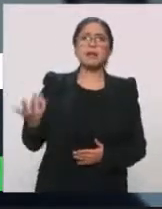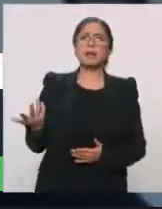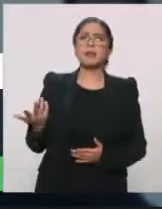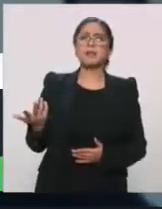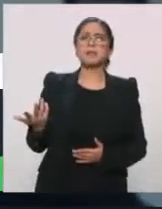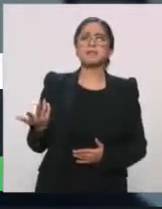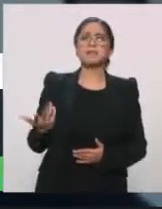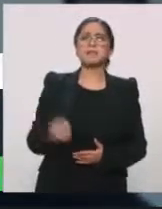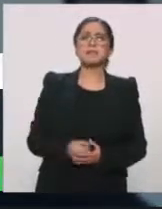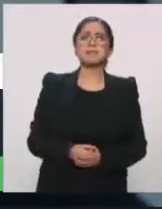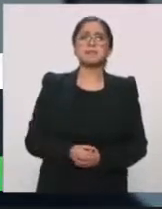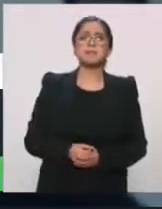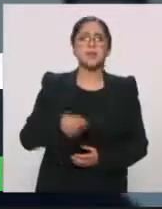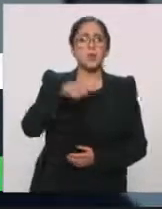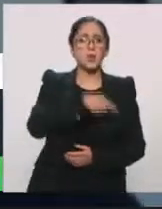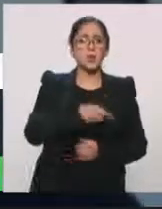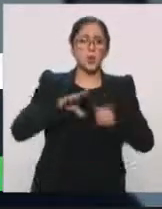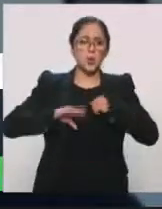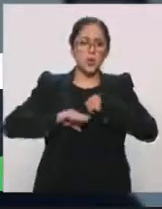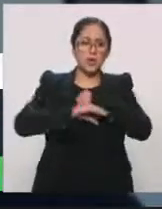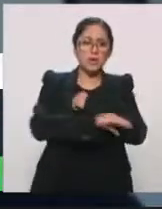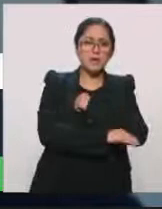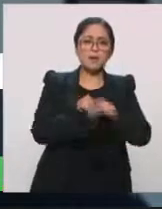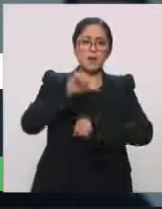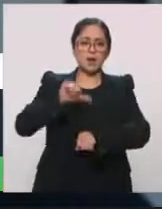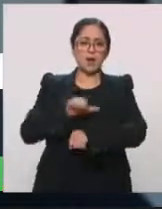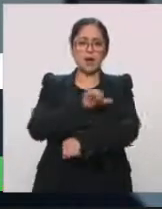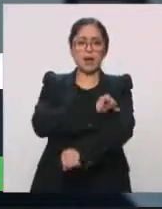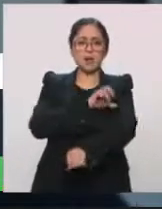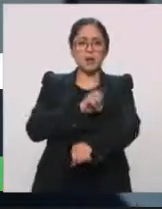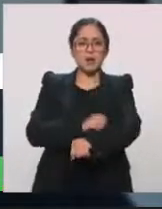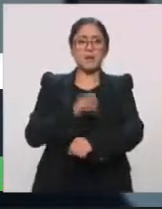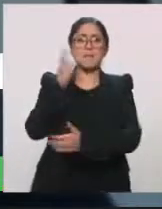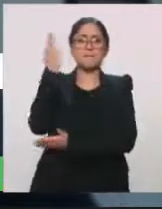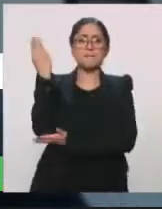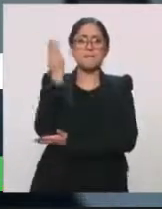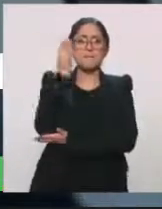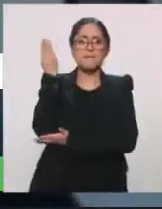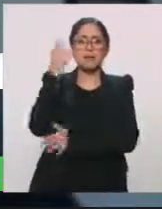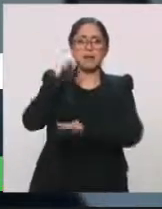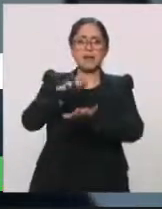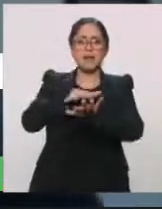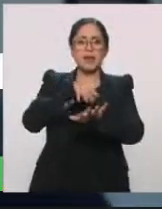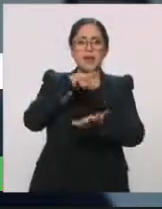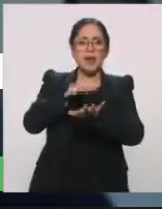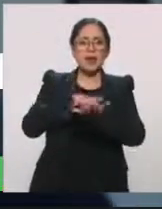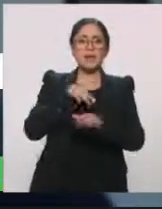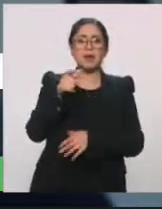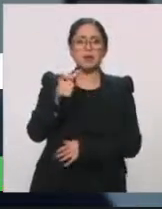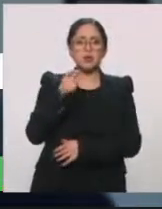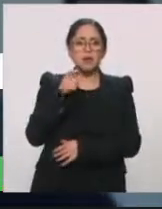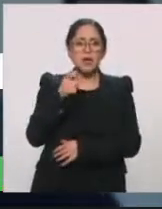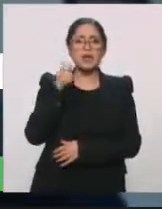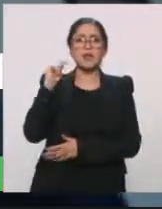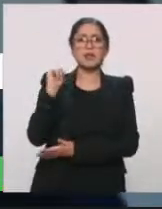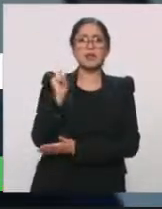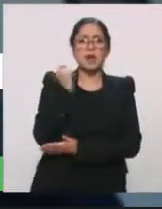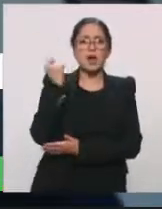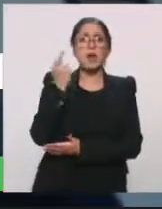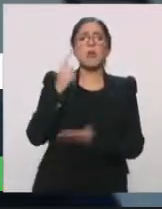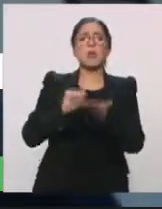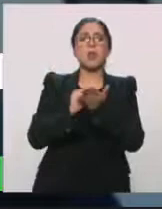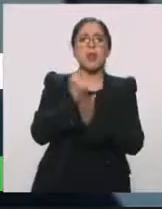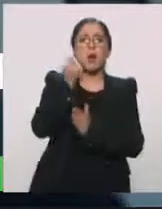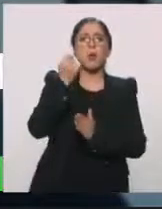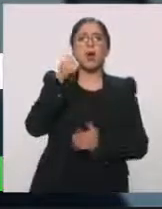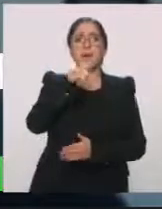digamos, de Coajimalpa, Álvaro Obregón, Magdalena Contreras, Tlalpan, Xochimilco, Tláhuac, Milpa Alta